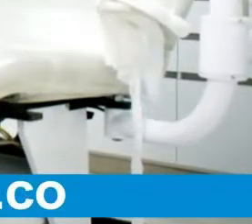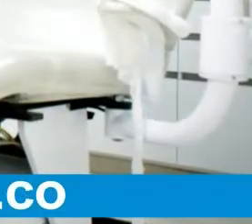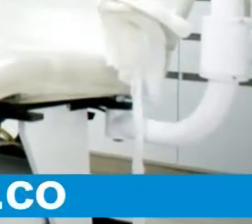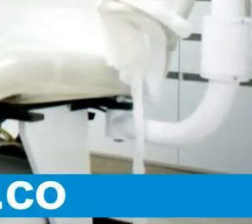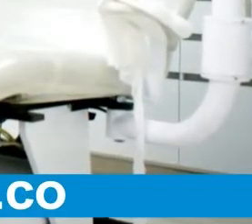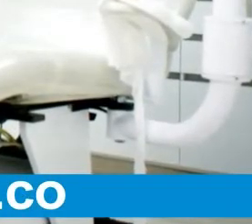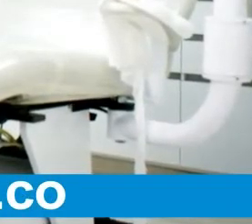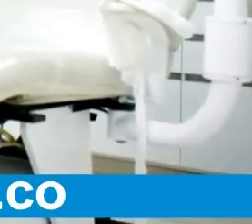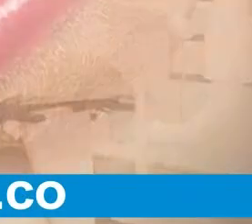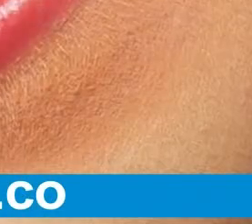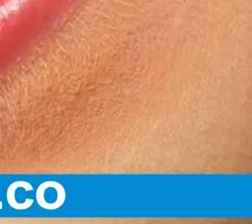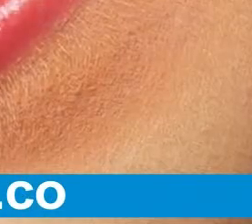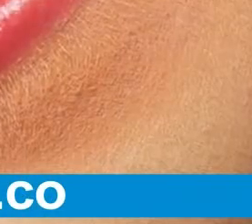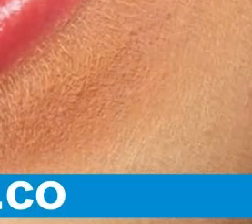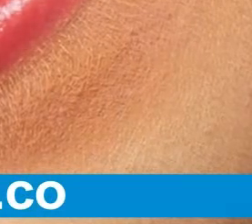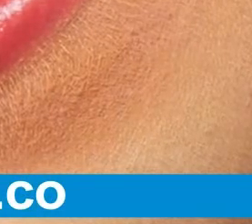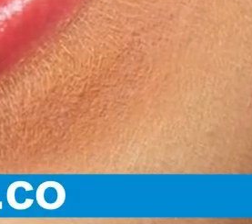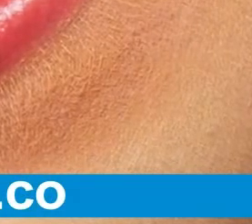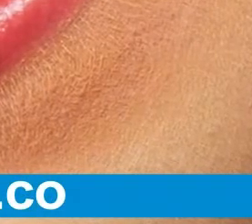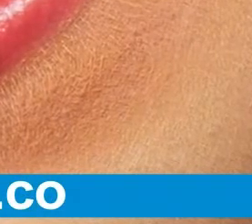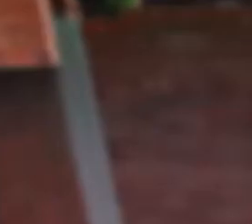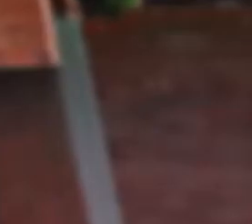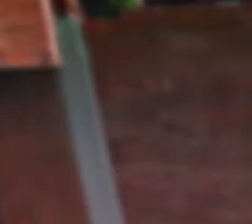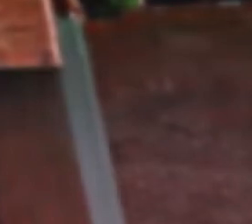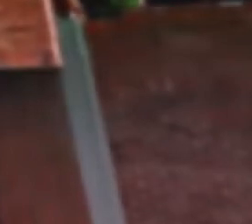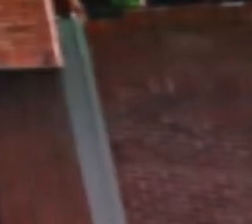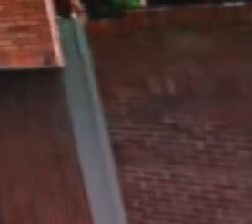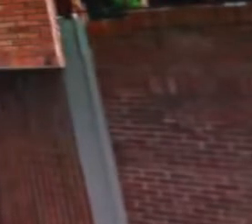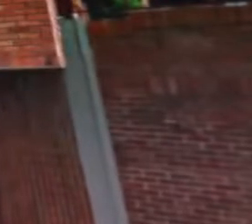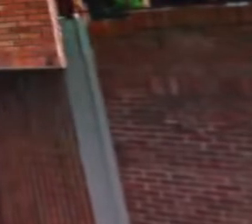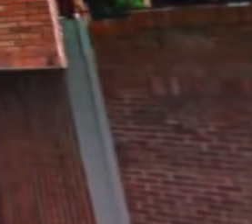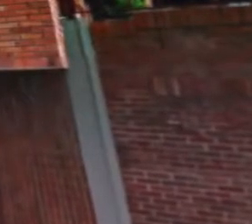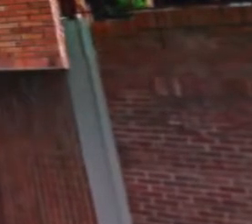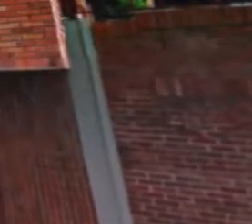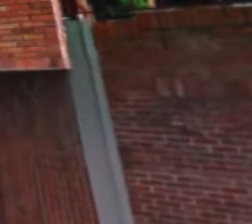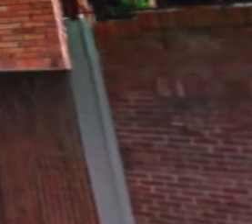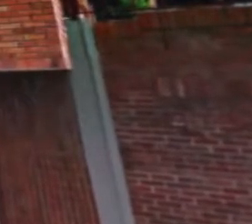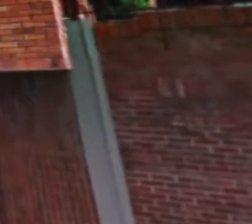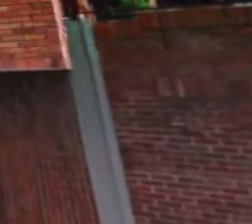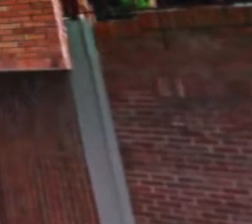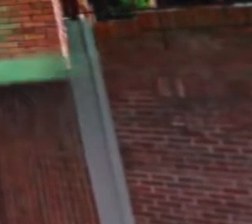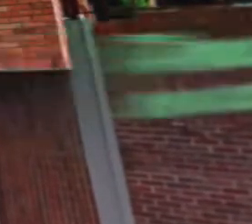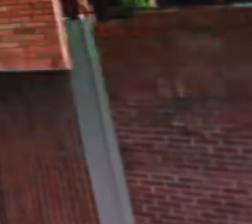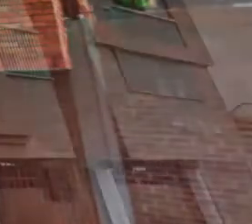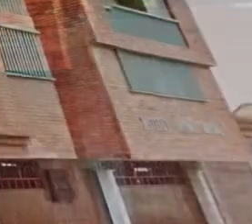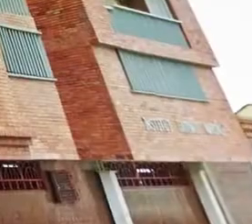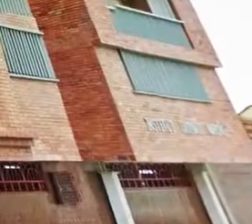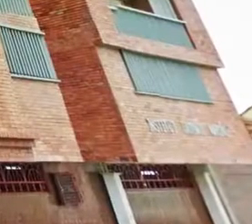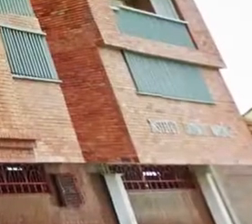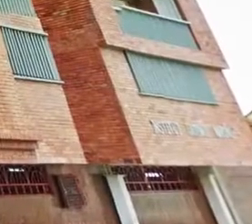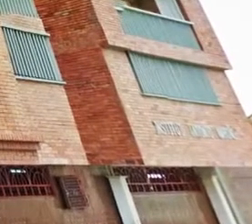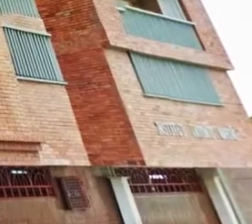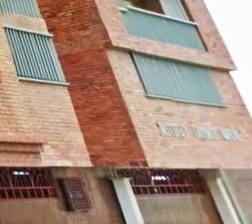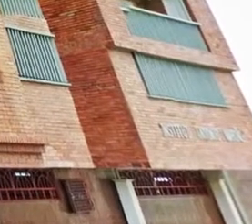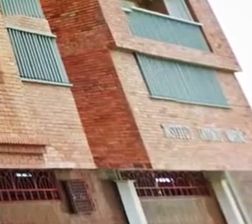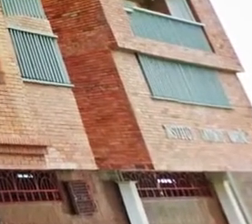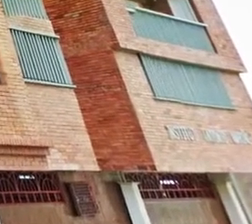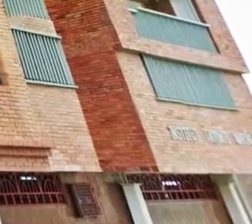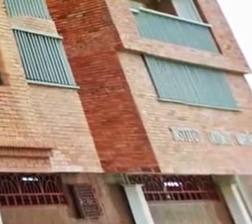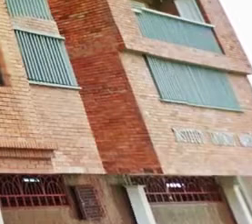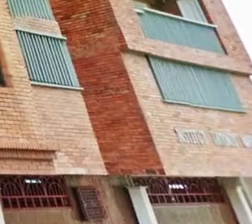mejor odontología a los mejores precios. Instituto Antonio Nariño, formación integral con excelencia académica.